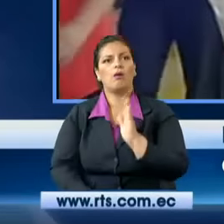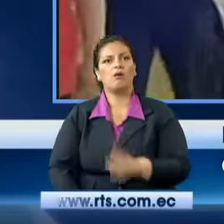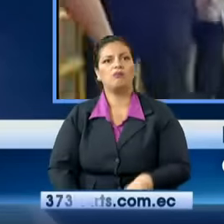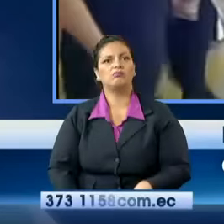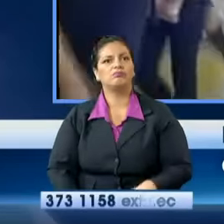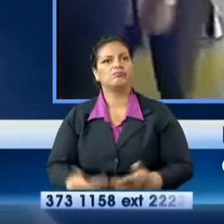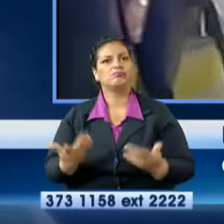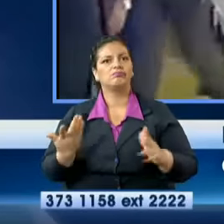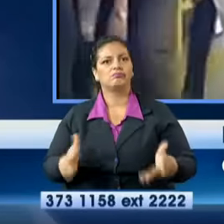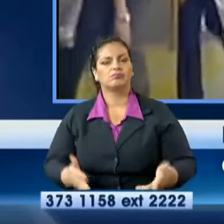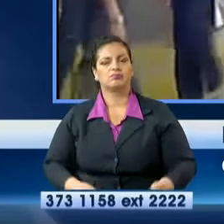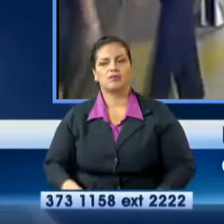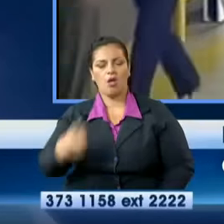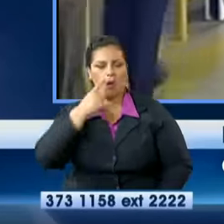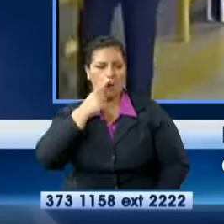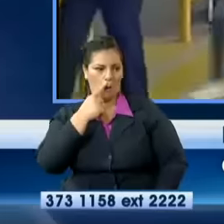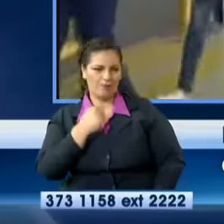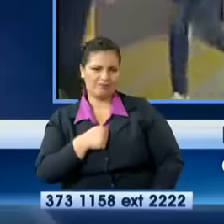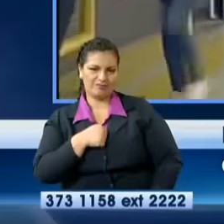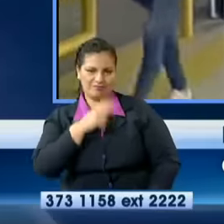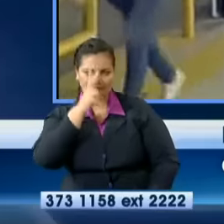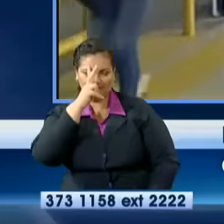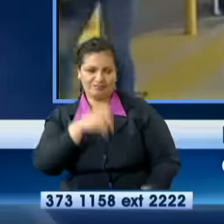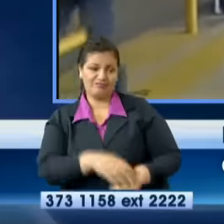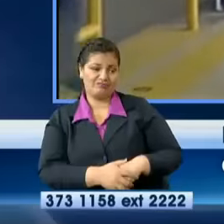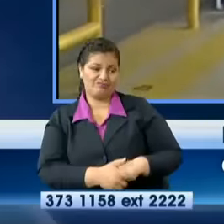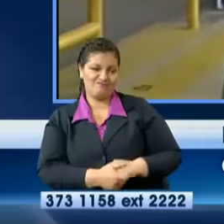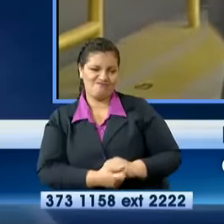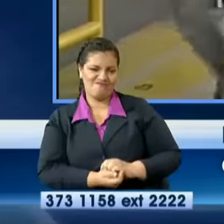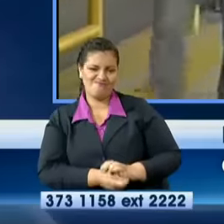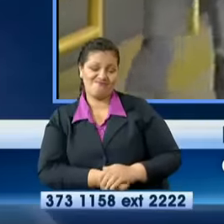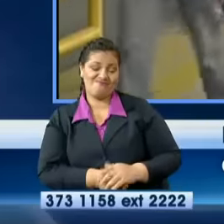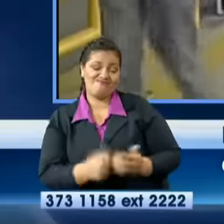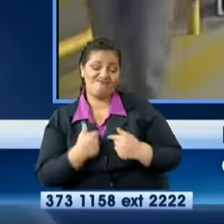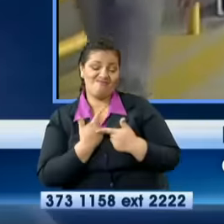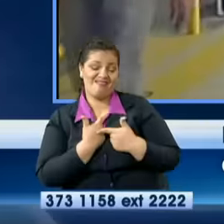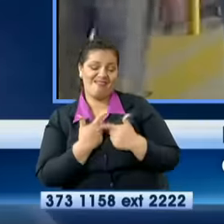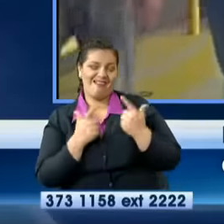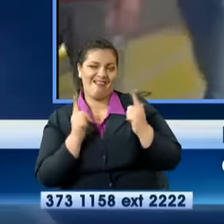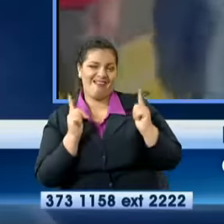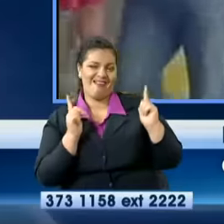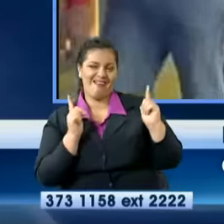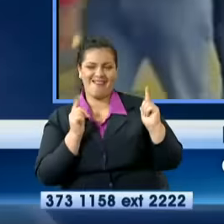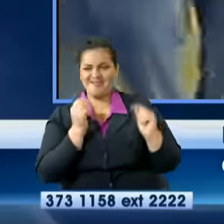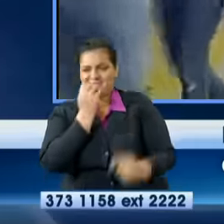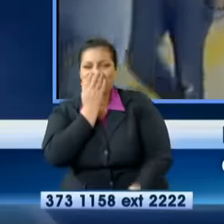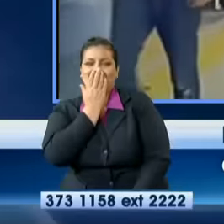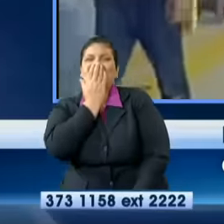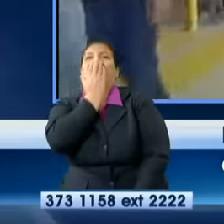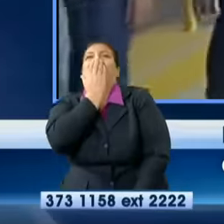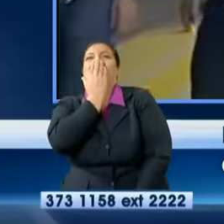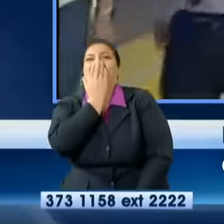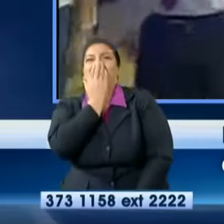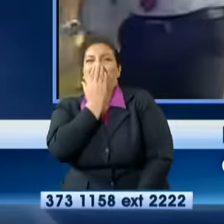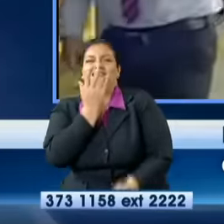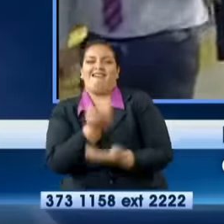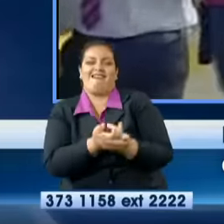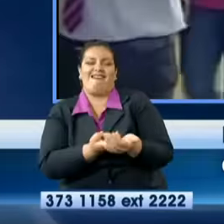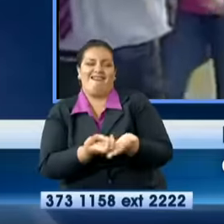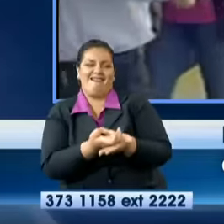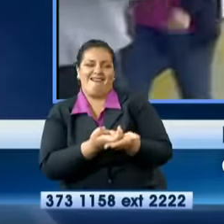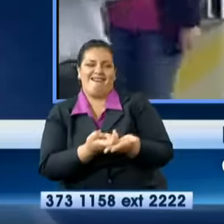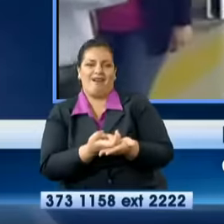el individuo que ha cometido el acto inmoral, el acoso, queda muerto de la risa. Y lo hace mañana y lo